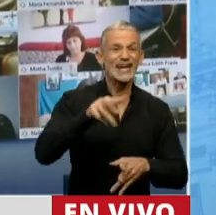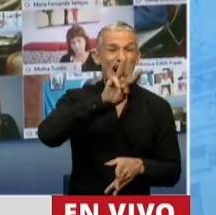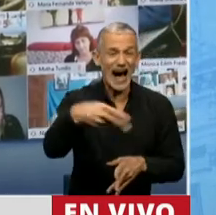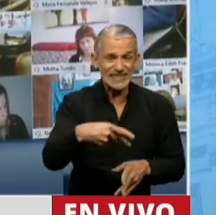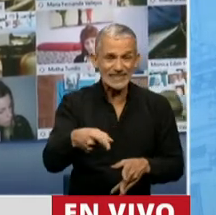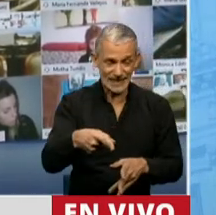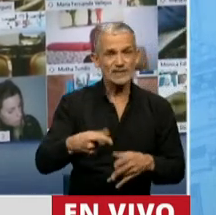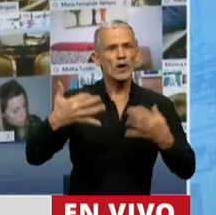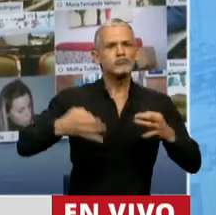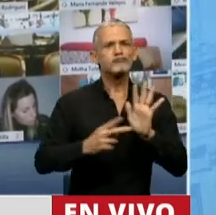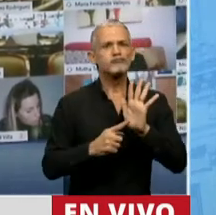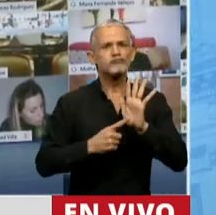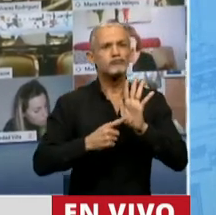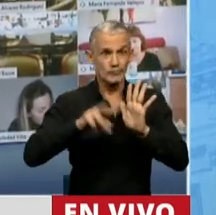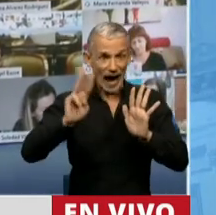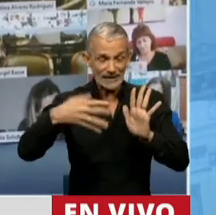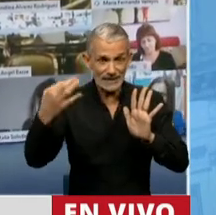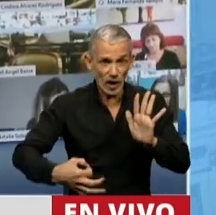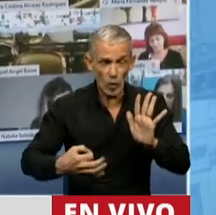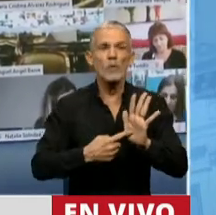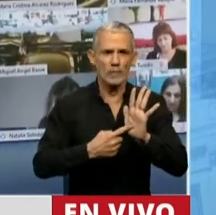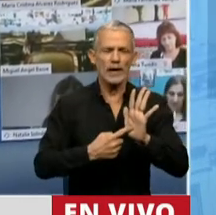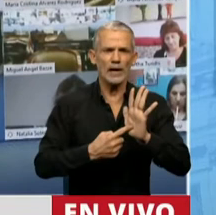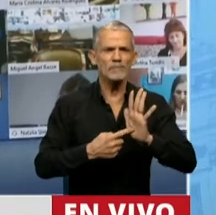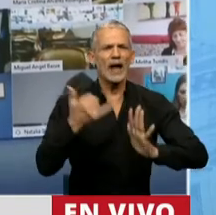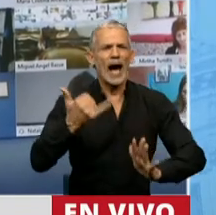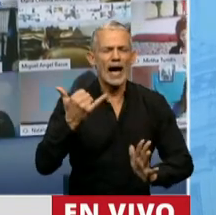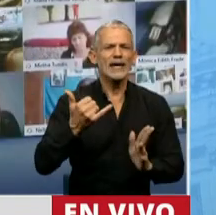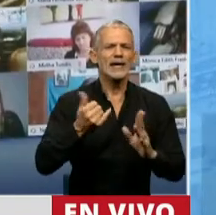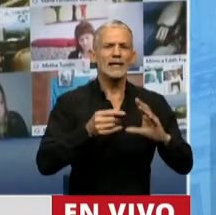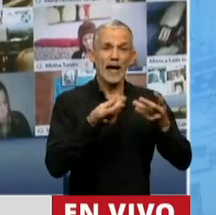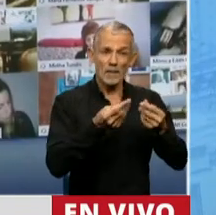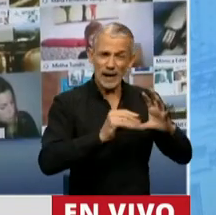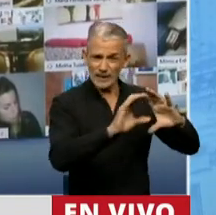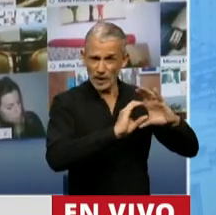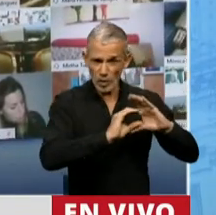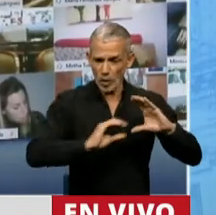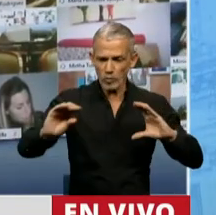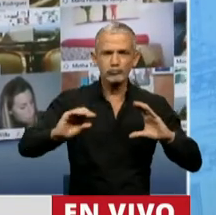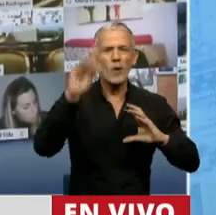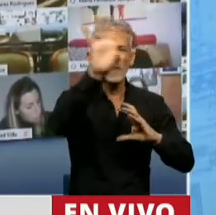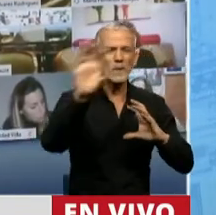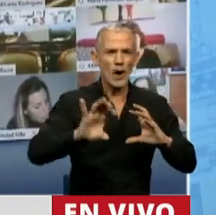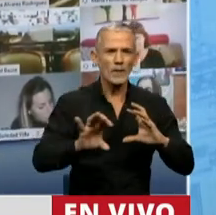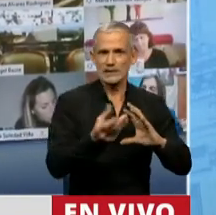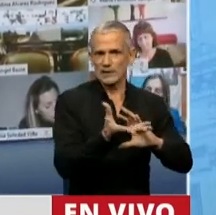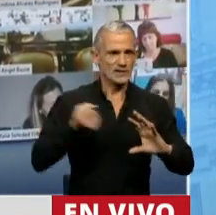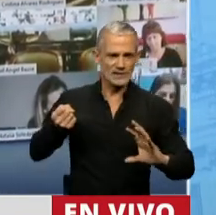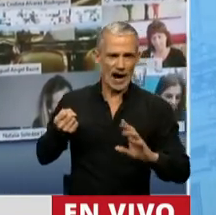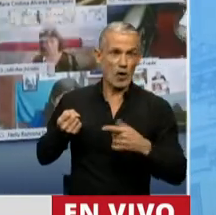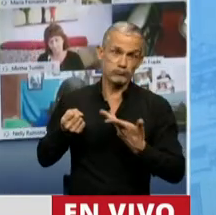ANSES, en cumplimiento de ello, detrajo de la coparticipación que le corresponde a las provincias, causándole un